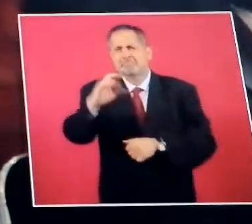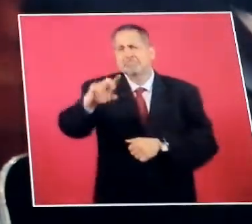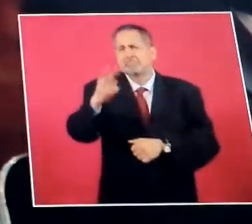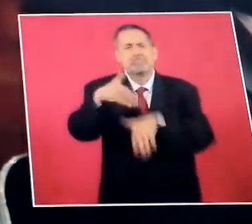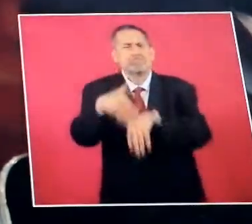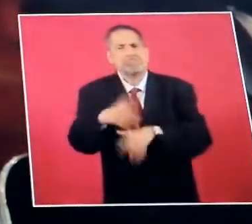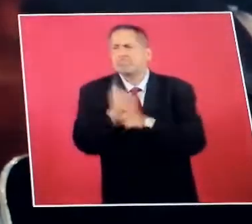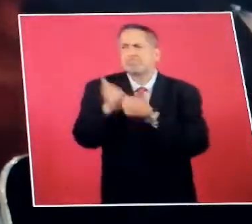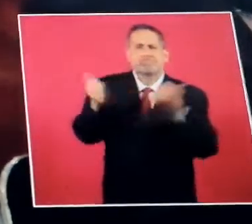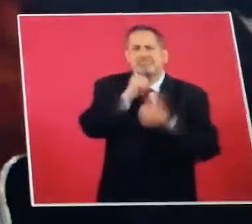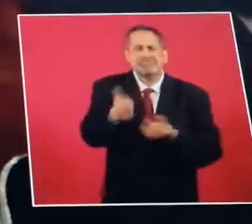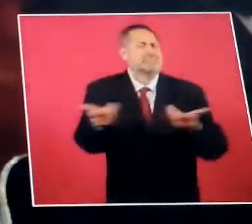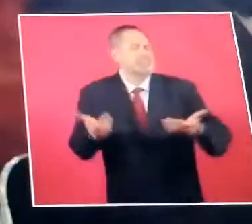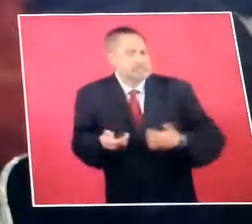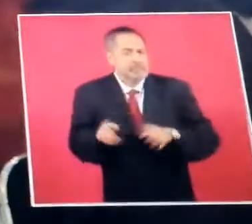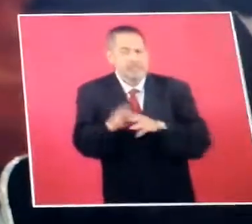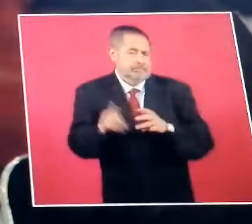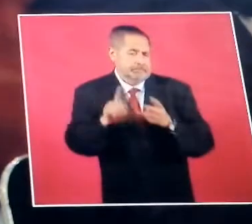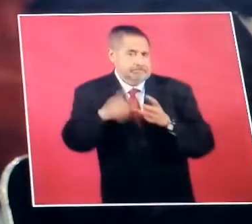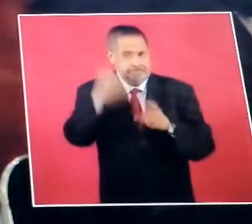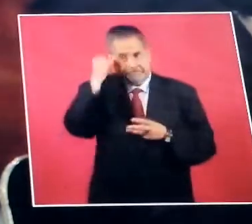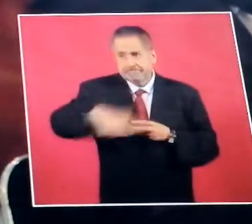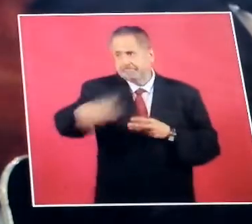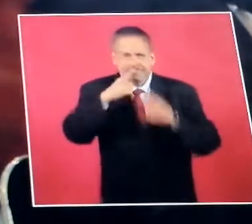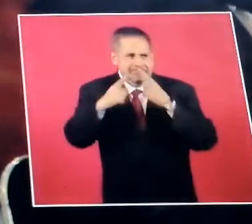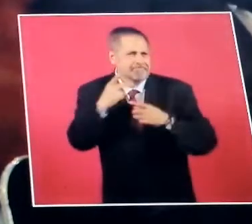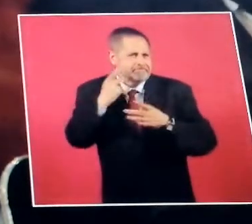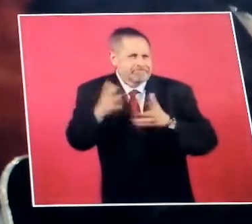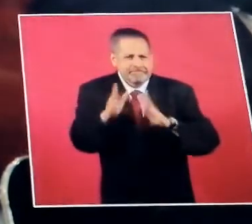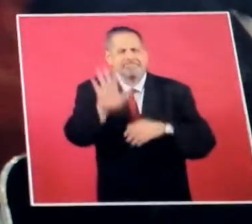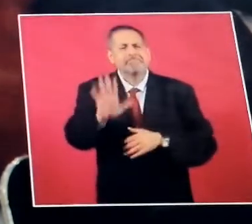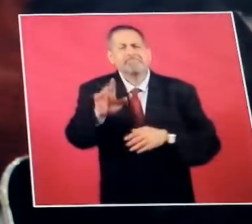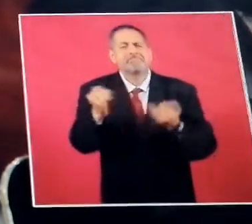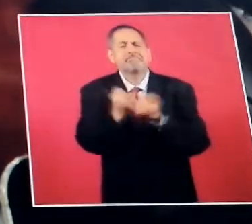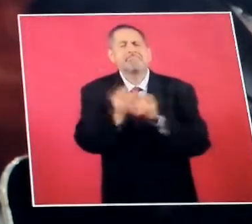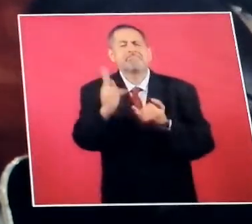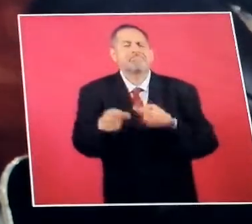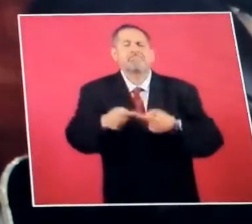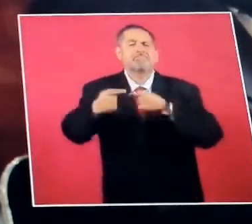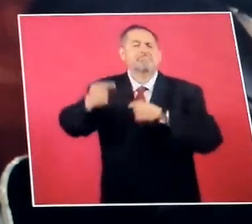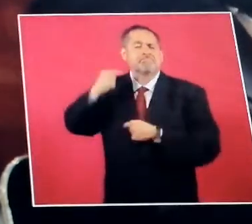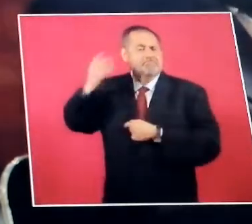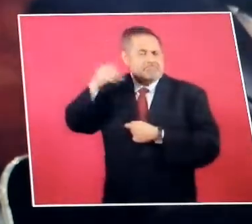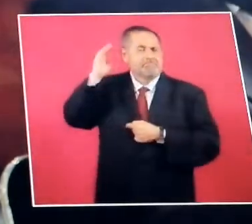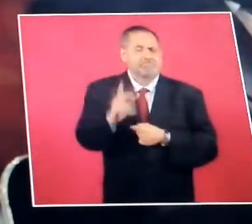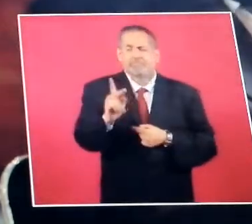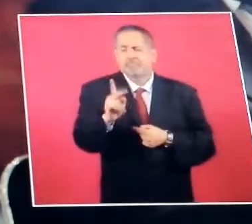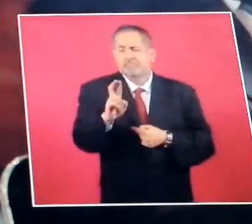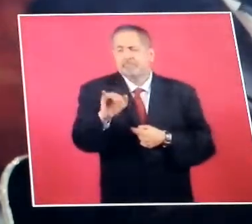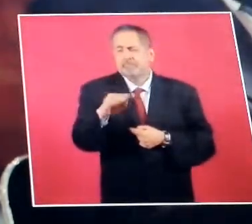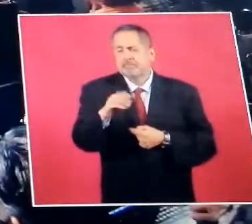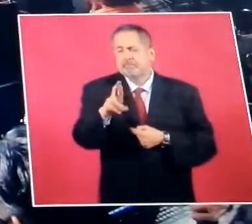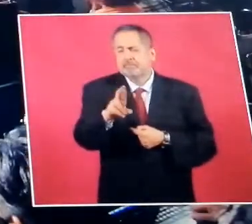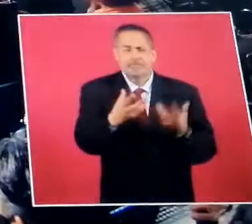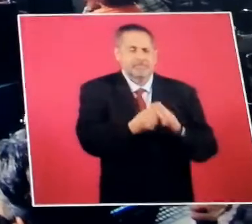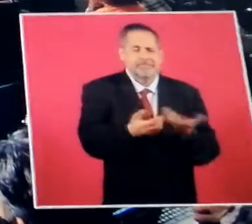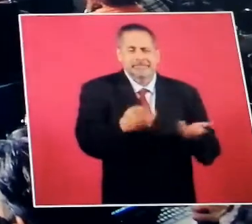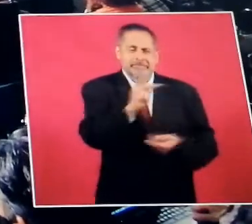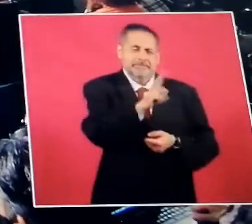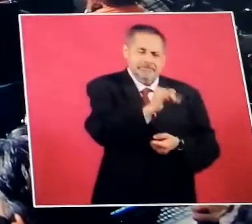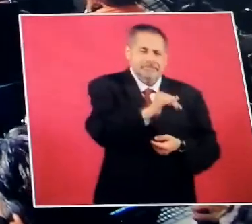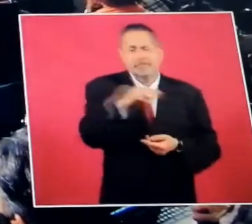Y en tercer lugar, ya en una cuestión política, que se está, pues, de alguna manera regresando a lo que en algún momento se llamó el primor. Esto, ¿cuál es la respuesta que usted daría en torno a